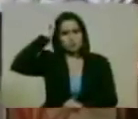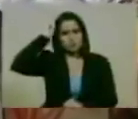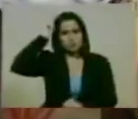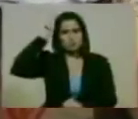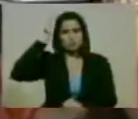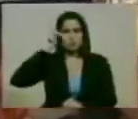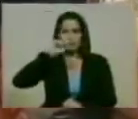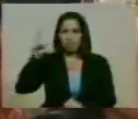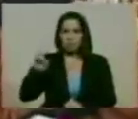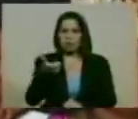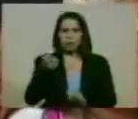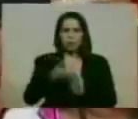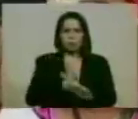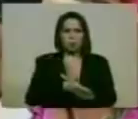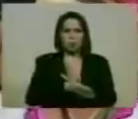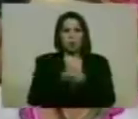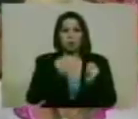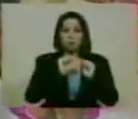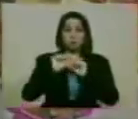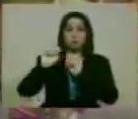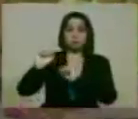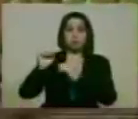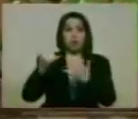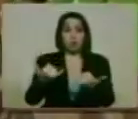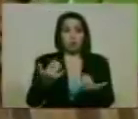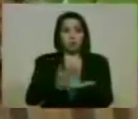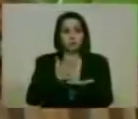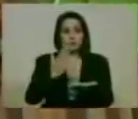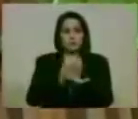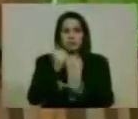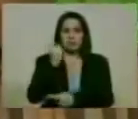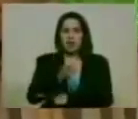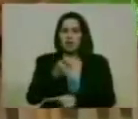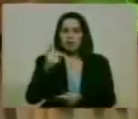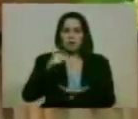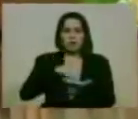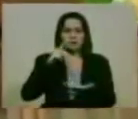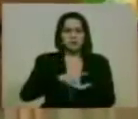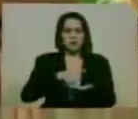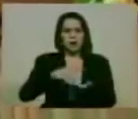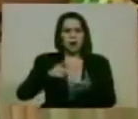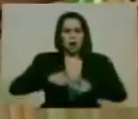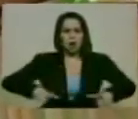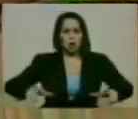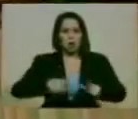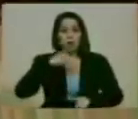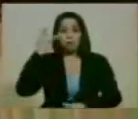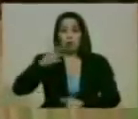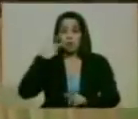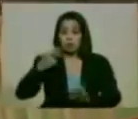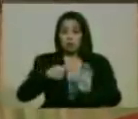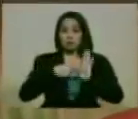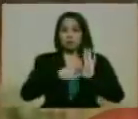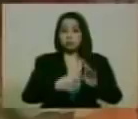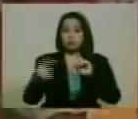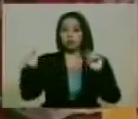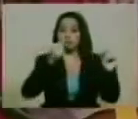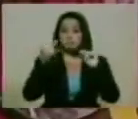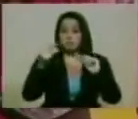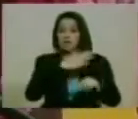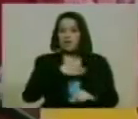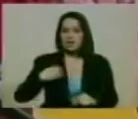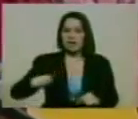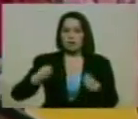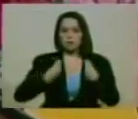gigantes. Y esa defensa empieza por nuestra participación en espacios políticos para fijar posición sobre lo que queremos para nuestras